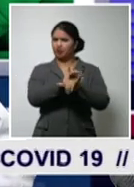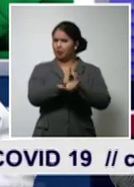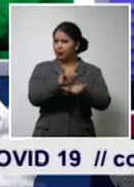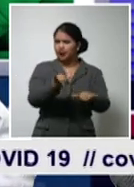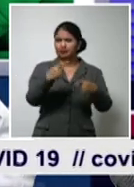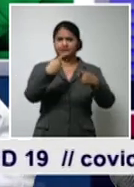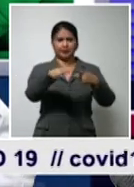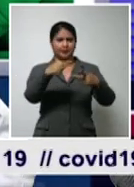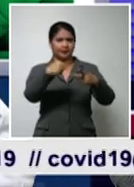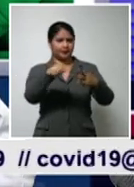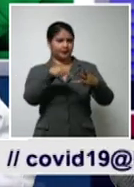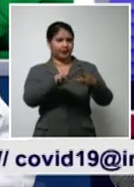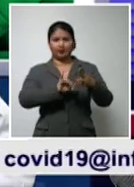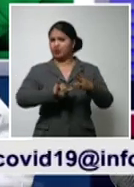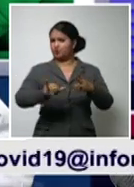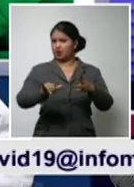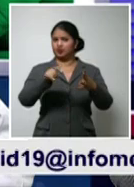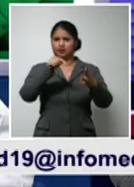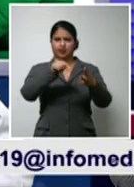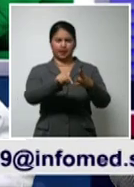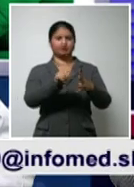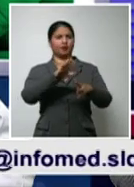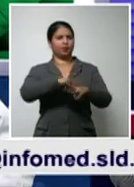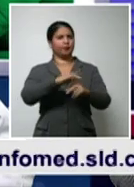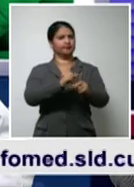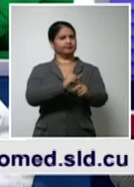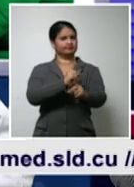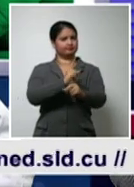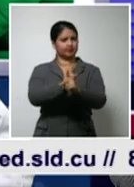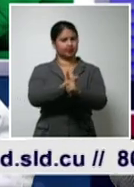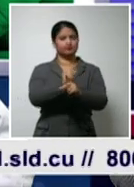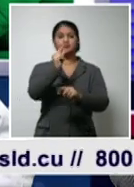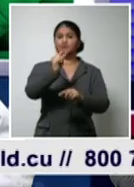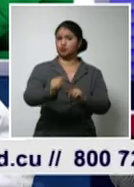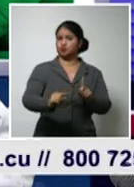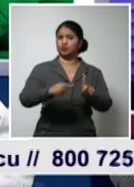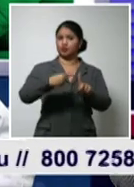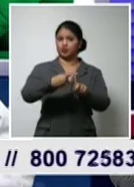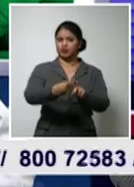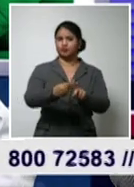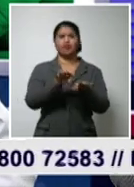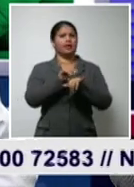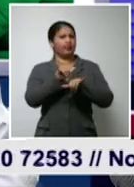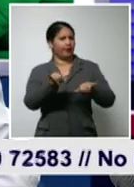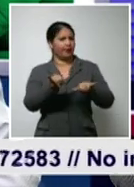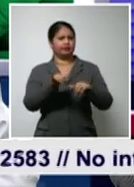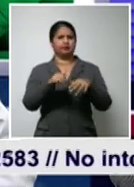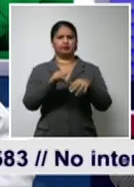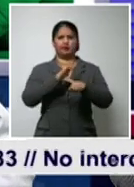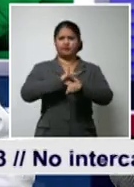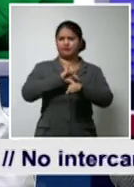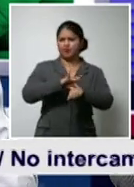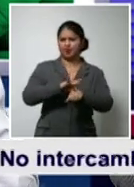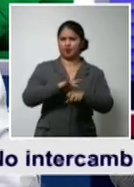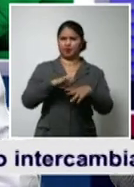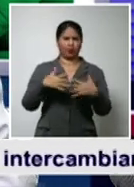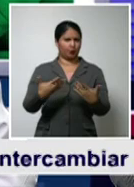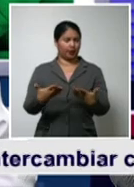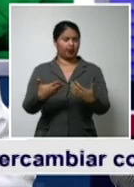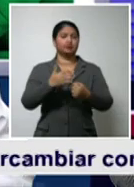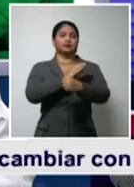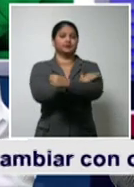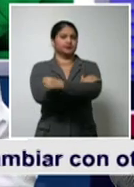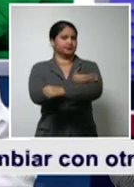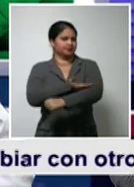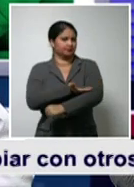previamente, con antecedentes de padecer de hipertensión arterial, una diabetes mellitus